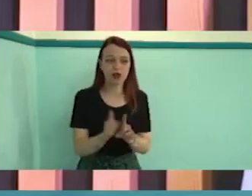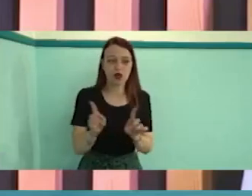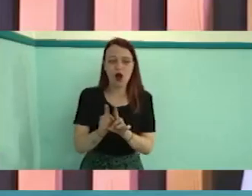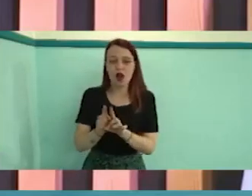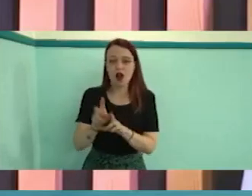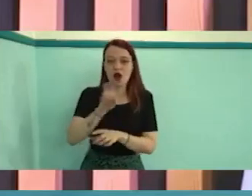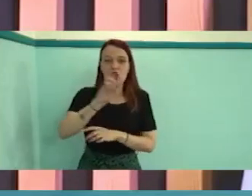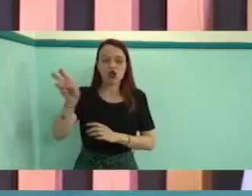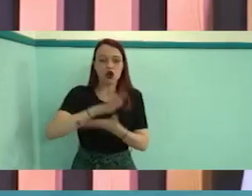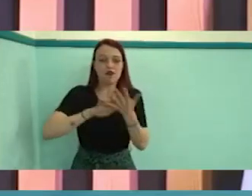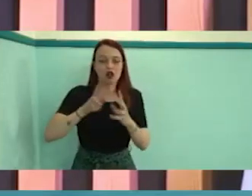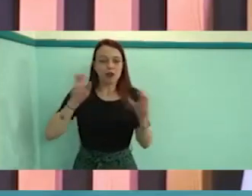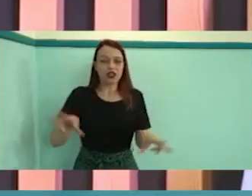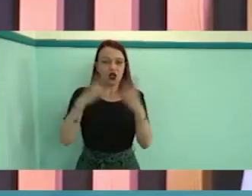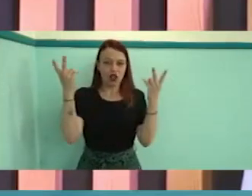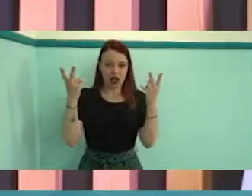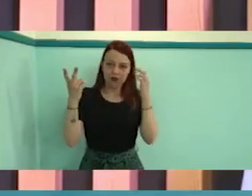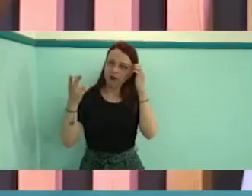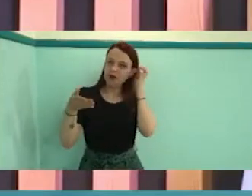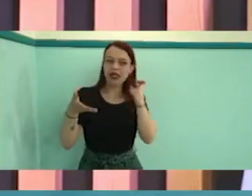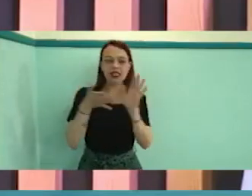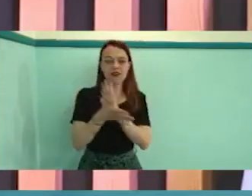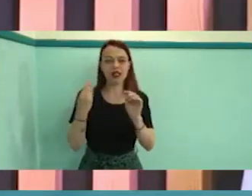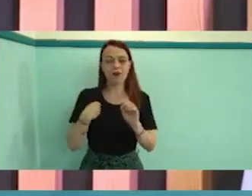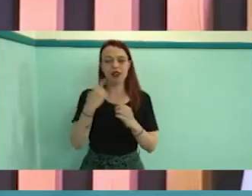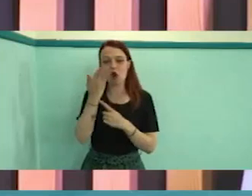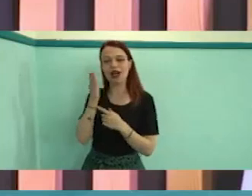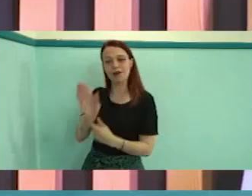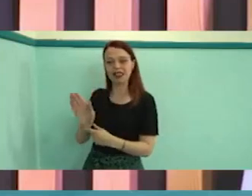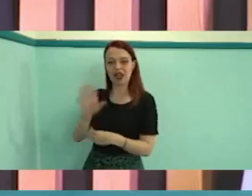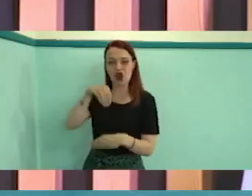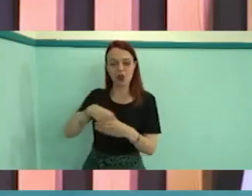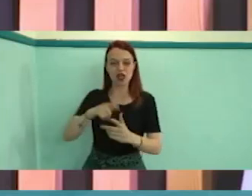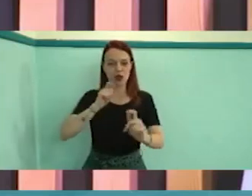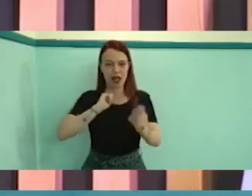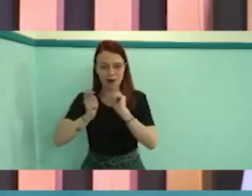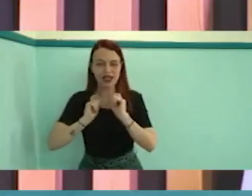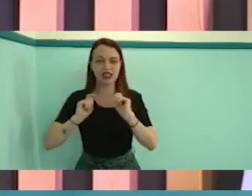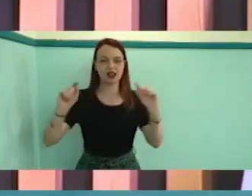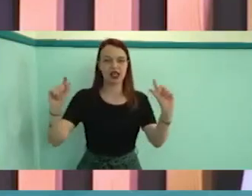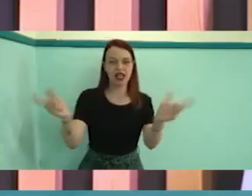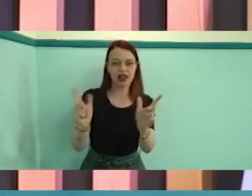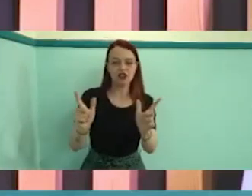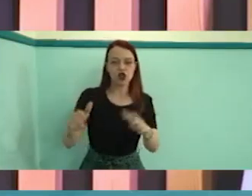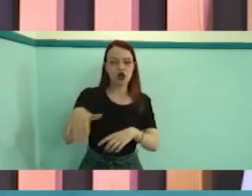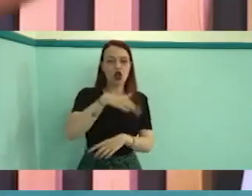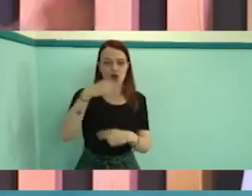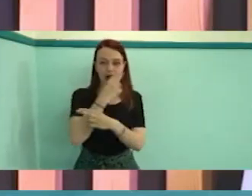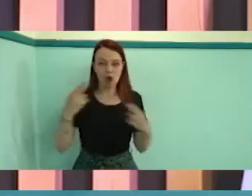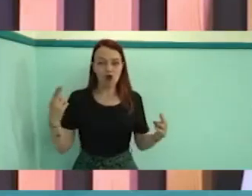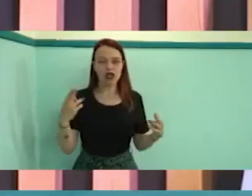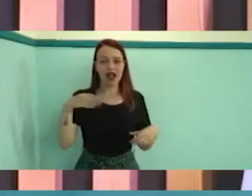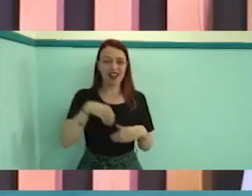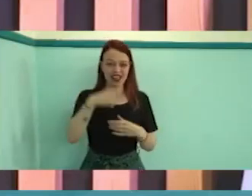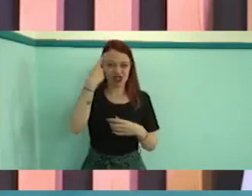engloba a lo social no a la presentación que tenemos por ejemplo en medios de comunicación en espacios públicos tiendas de